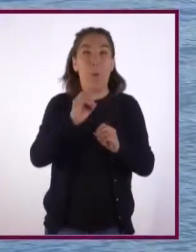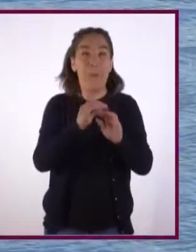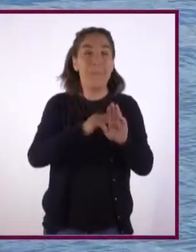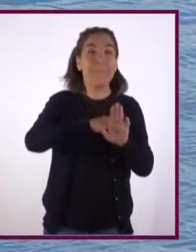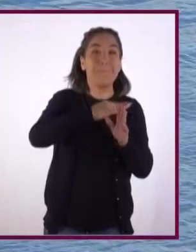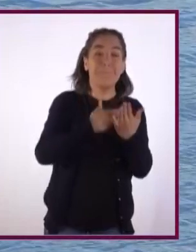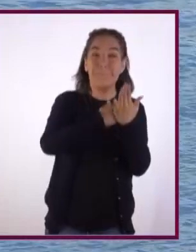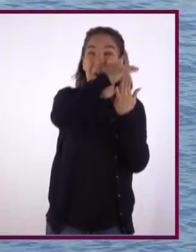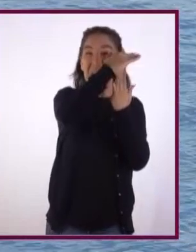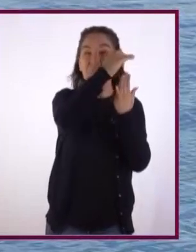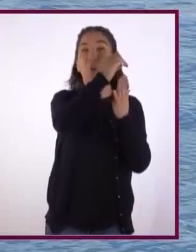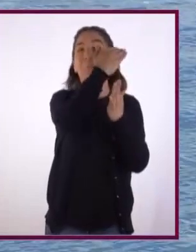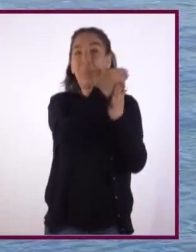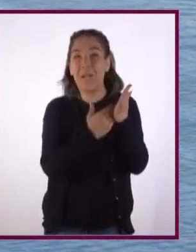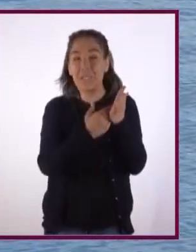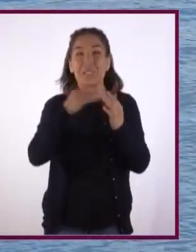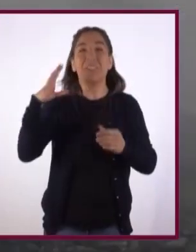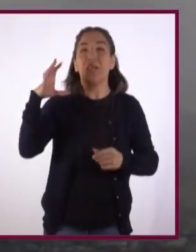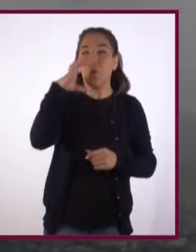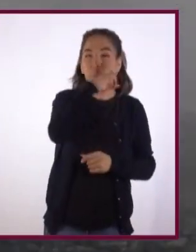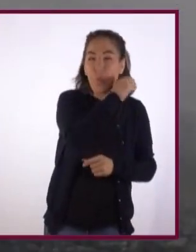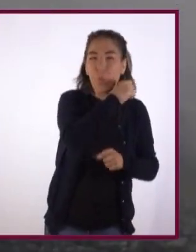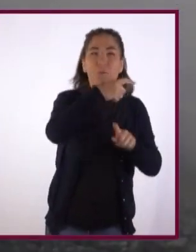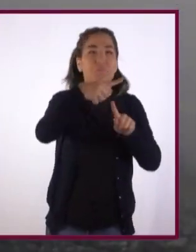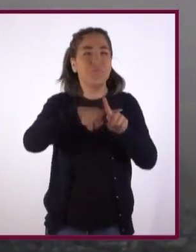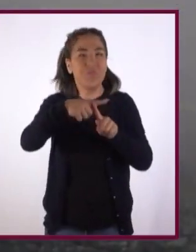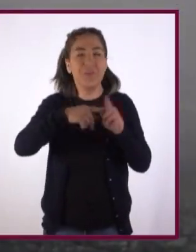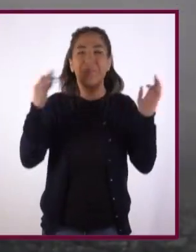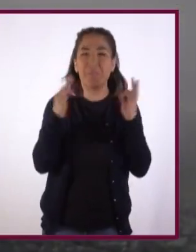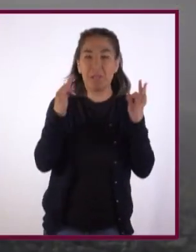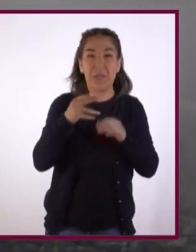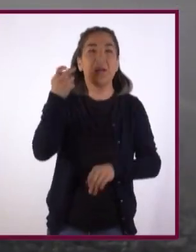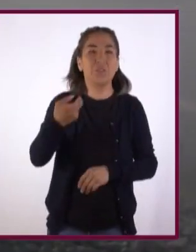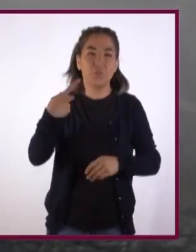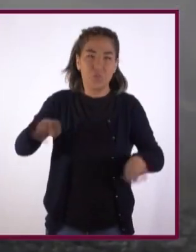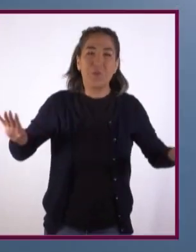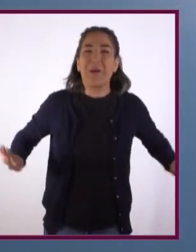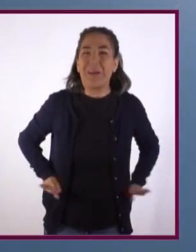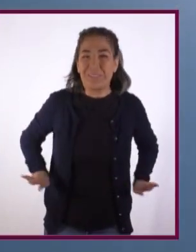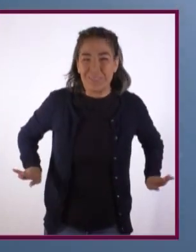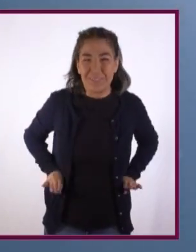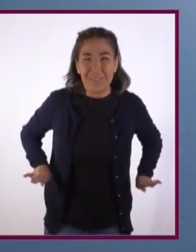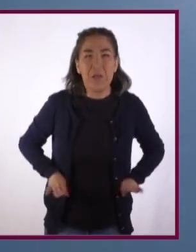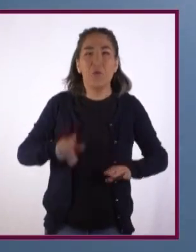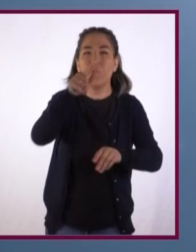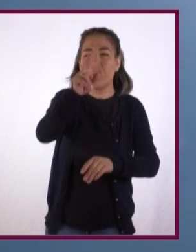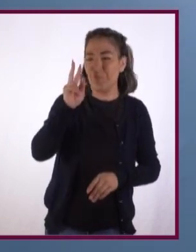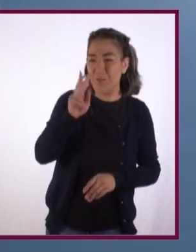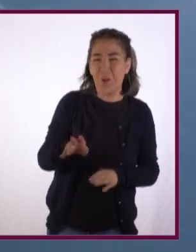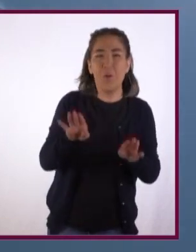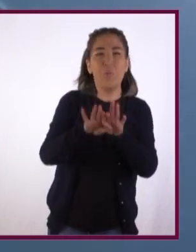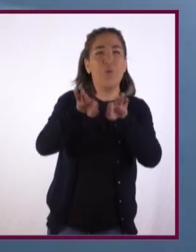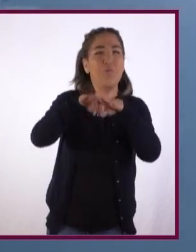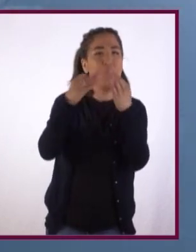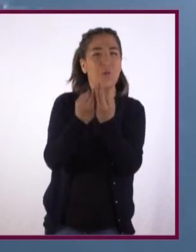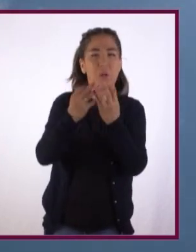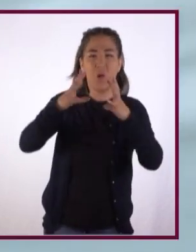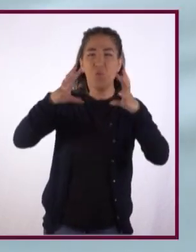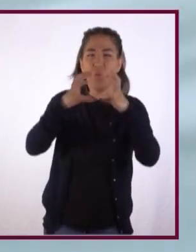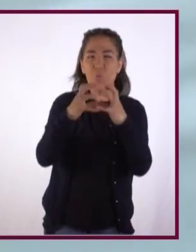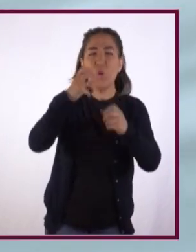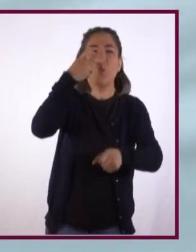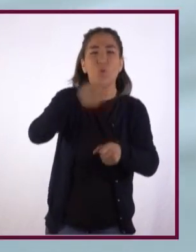el aumento o disminución de la temperatura, la materia puede modificar sus características visibles y propias, como su estado